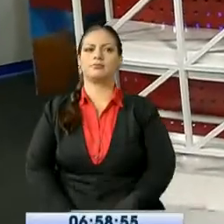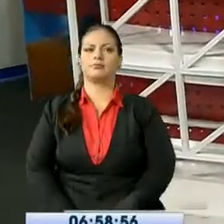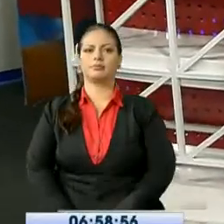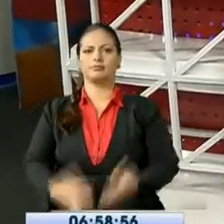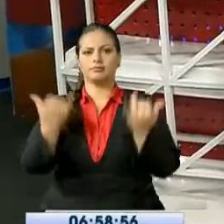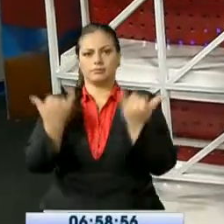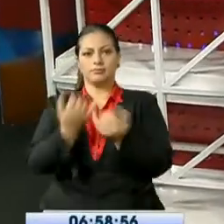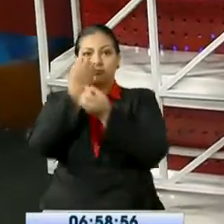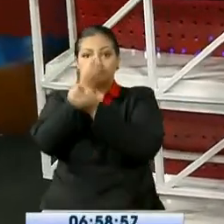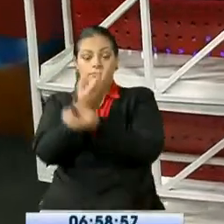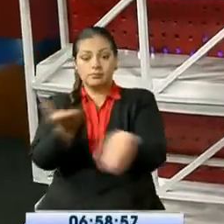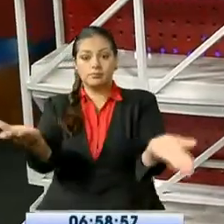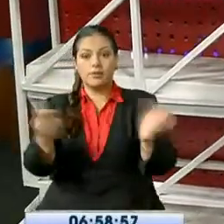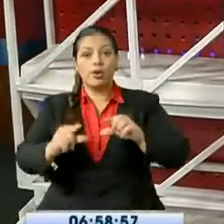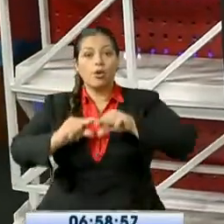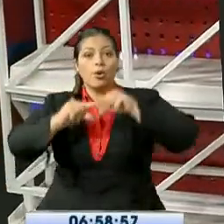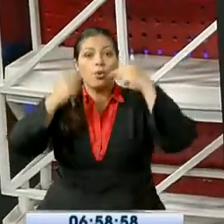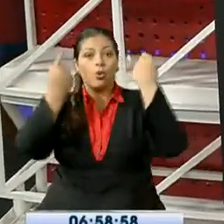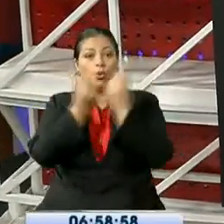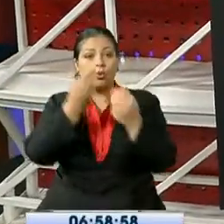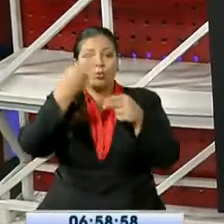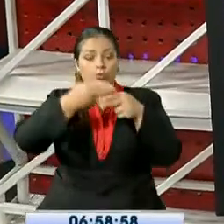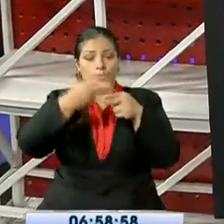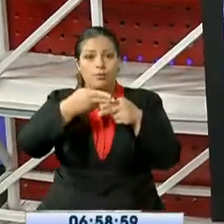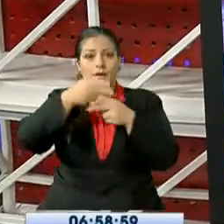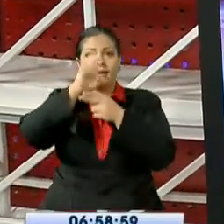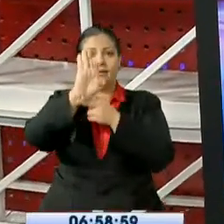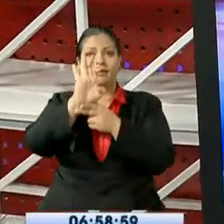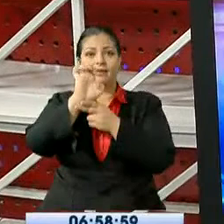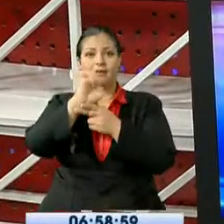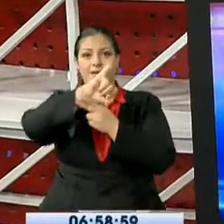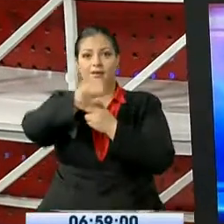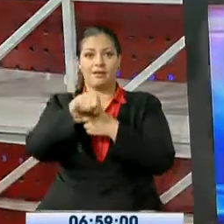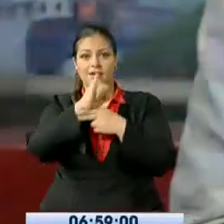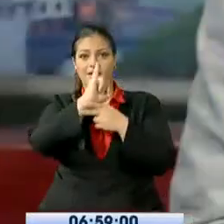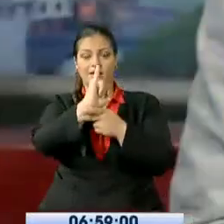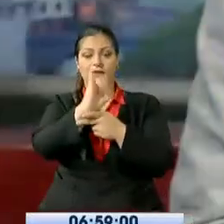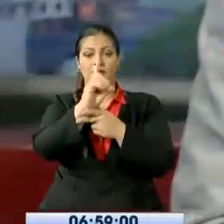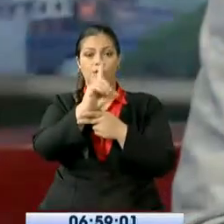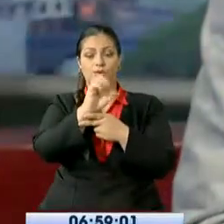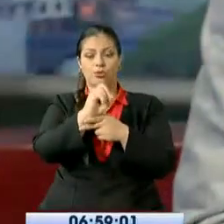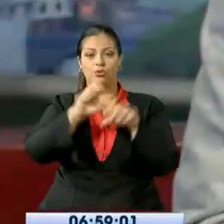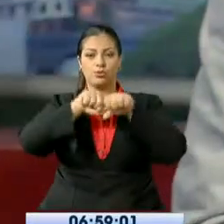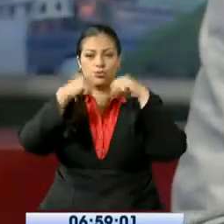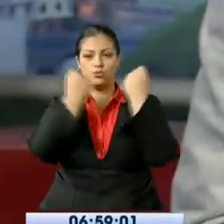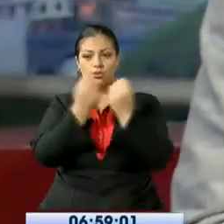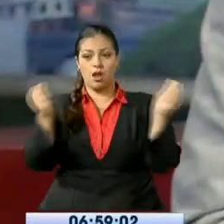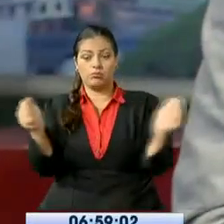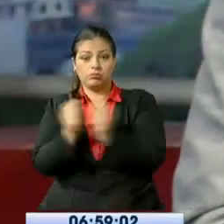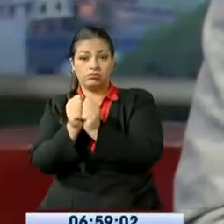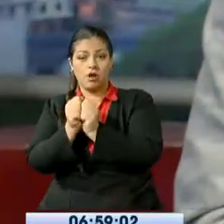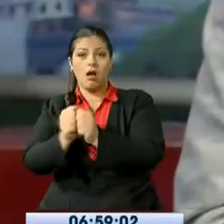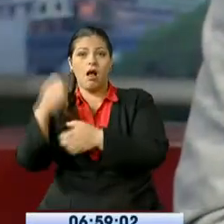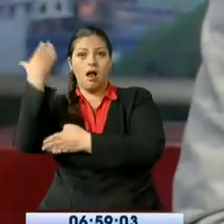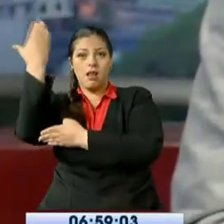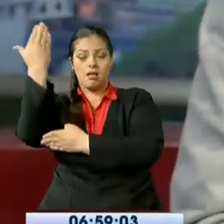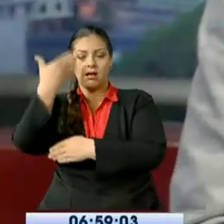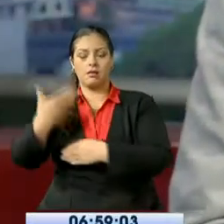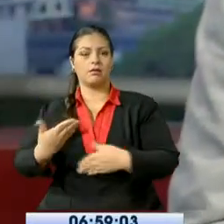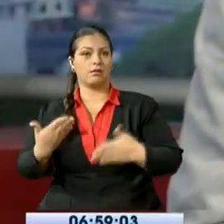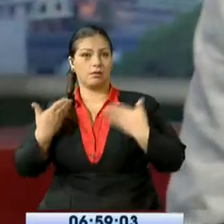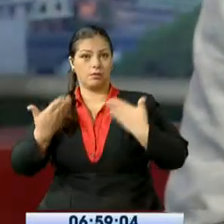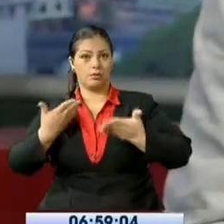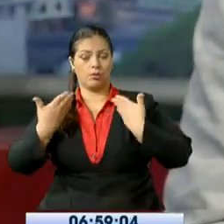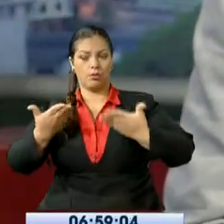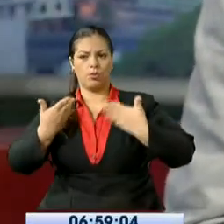Bueno, ya les informamos que la agrupación Tejido Social y el alcalde de Guayaquil están a la espera del pronunciamiento del Consejo Electoral y la Corte